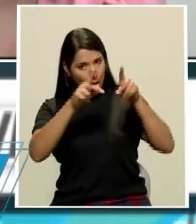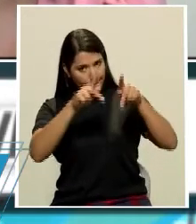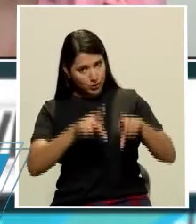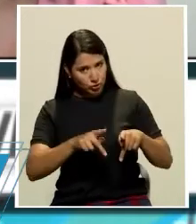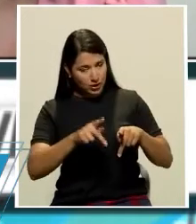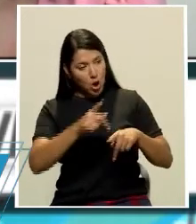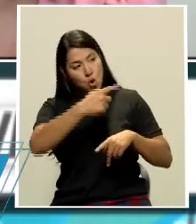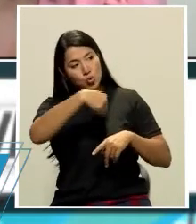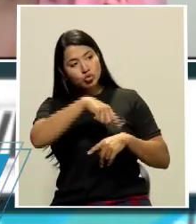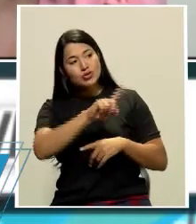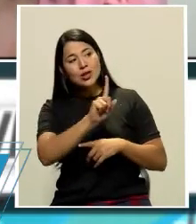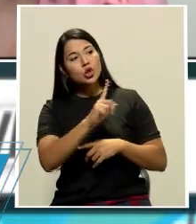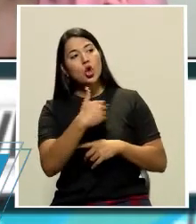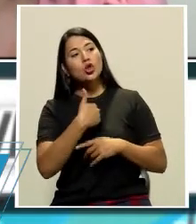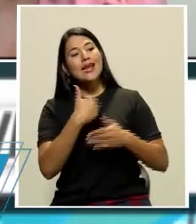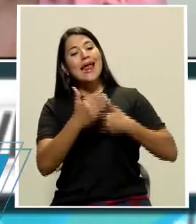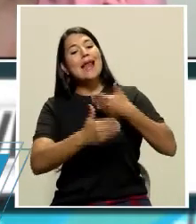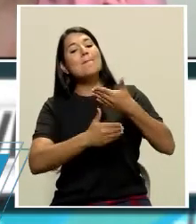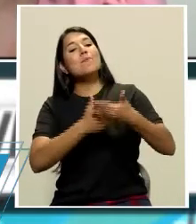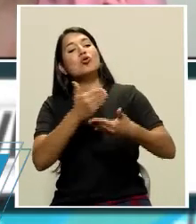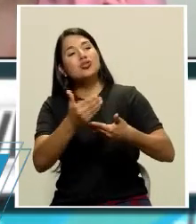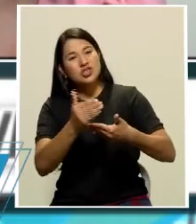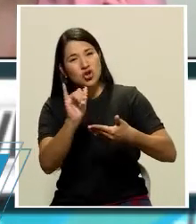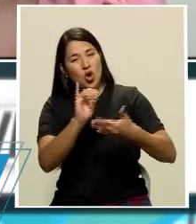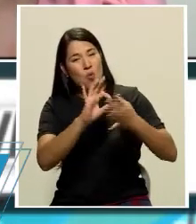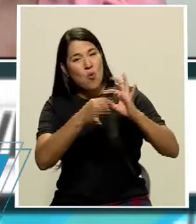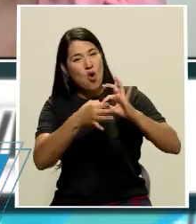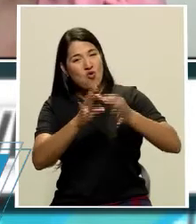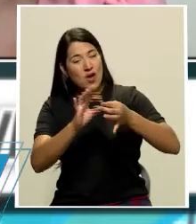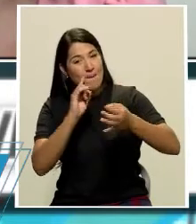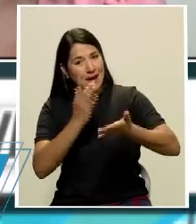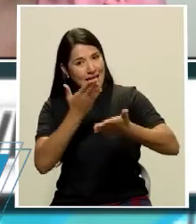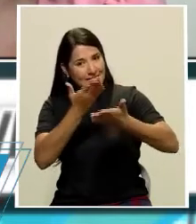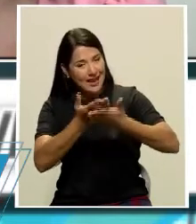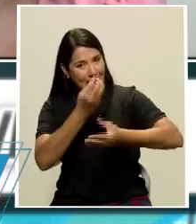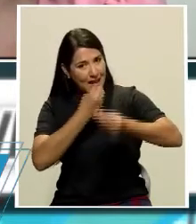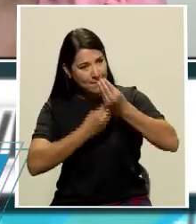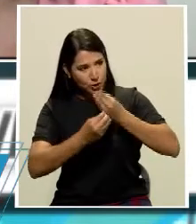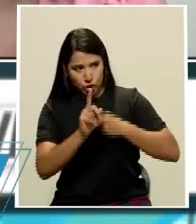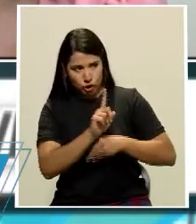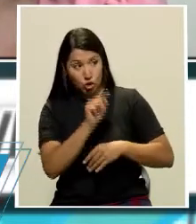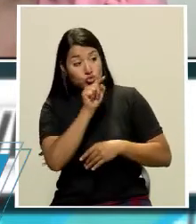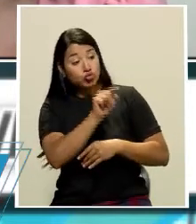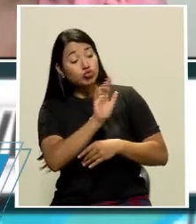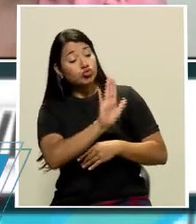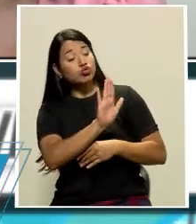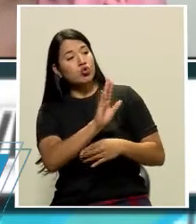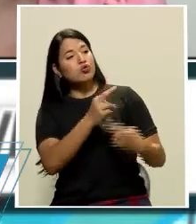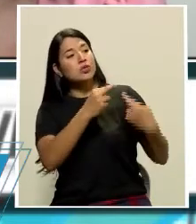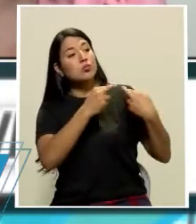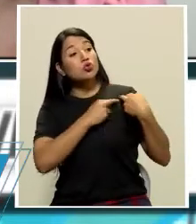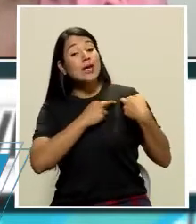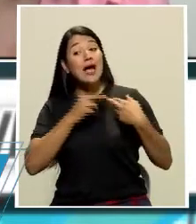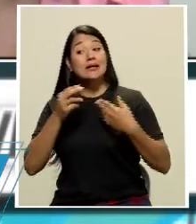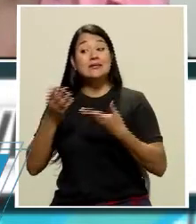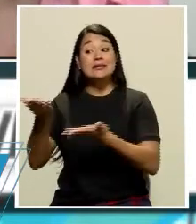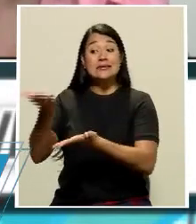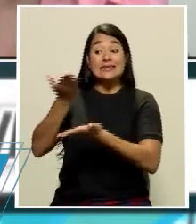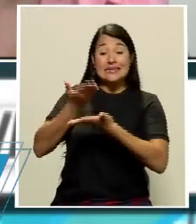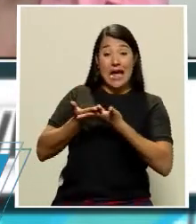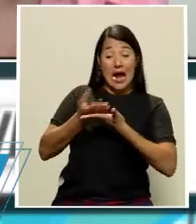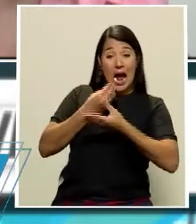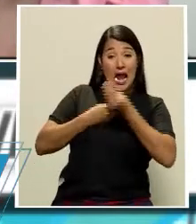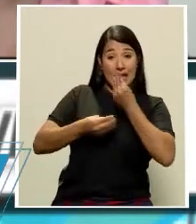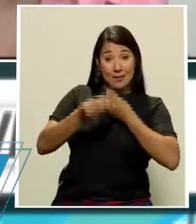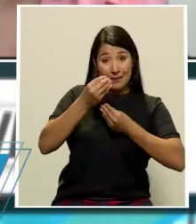una red de entrega de alimentos. Su labor es más bien recibirlos y gestionarlos. Cuéntenos un poco